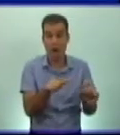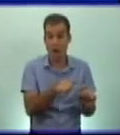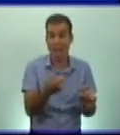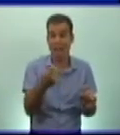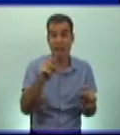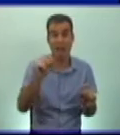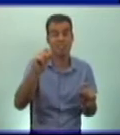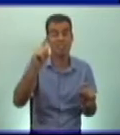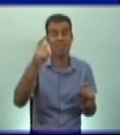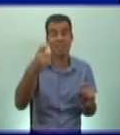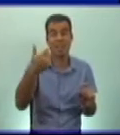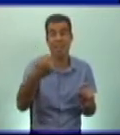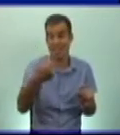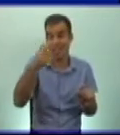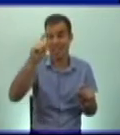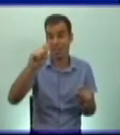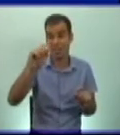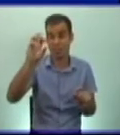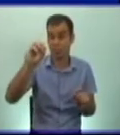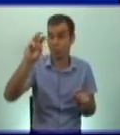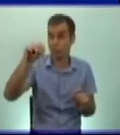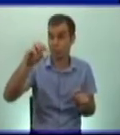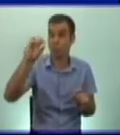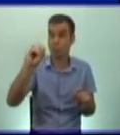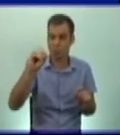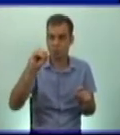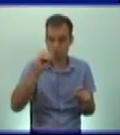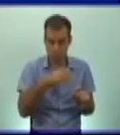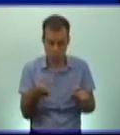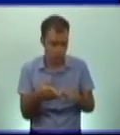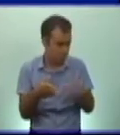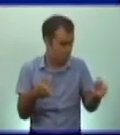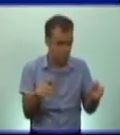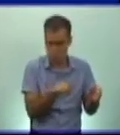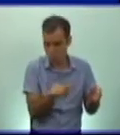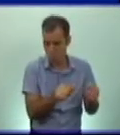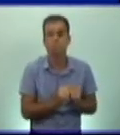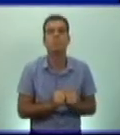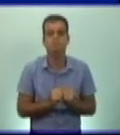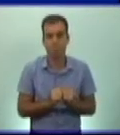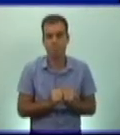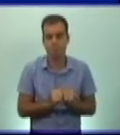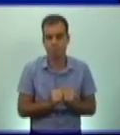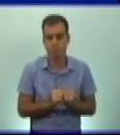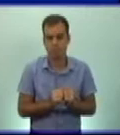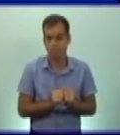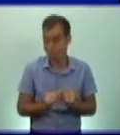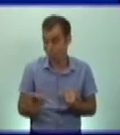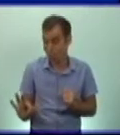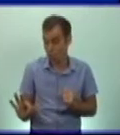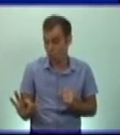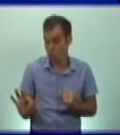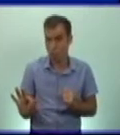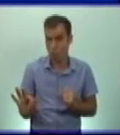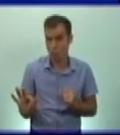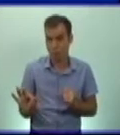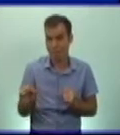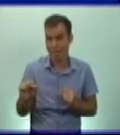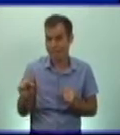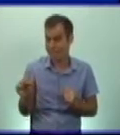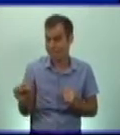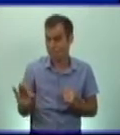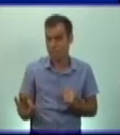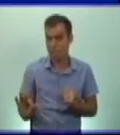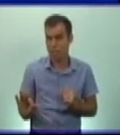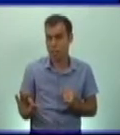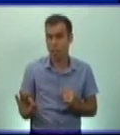elemento antes y después de la reacción. Por tanto, si tengo 8 átomos de azufre en los reaccionantes y en los productos